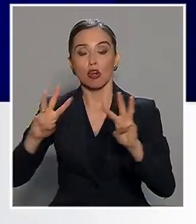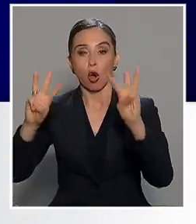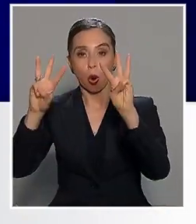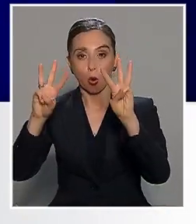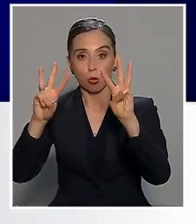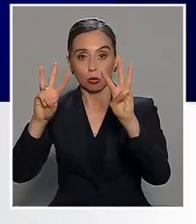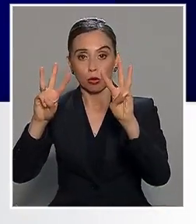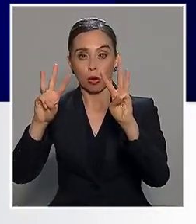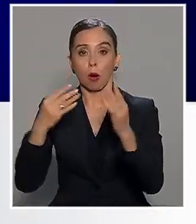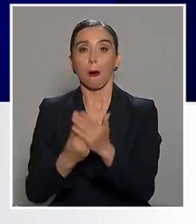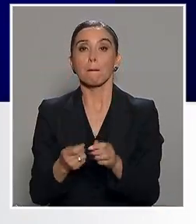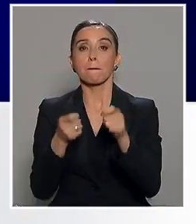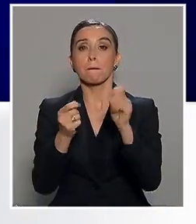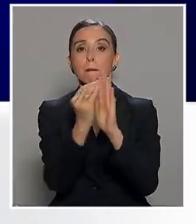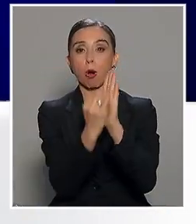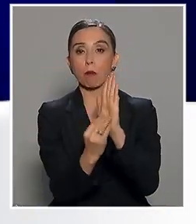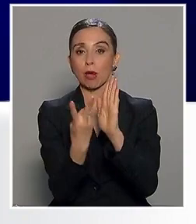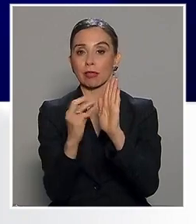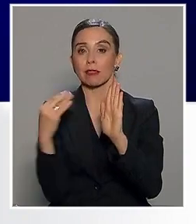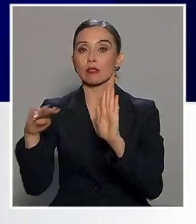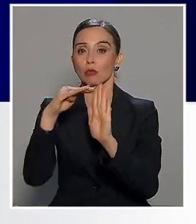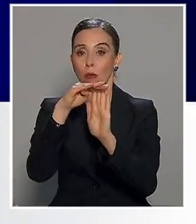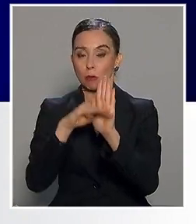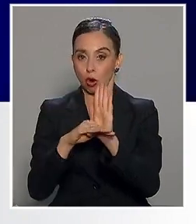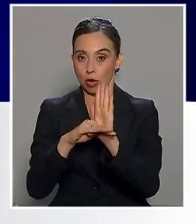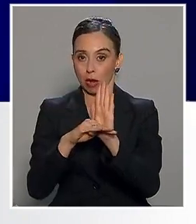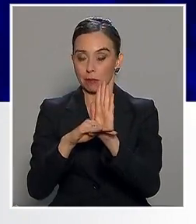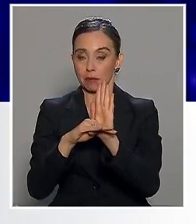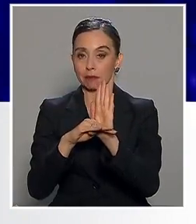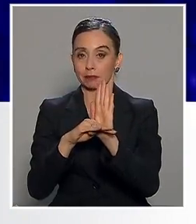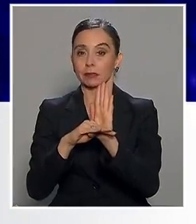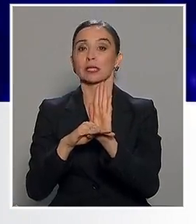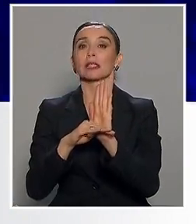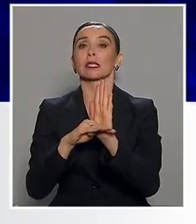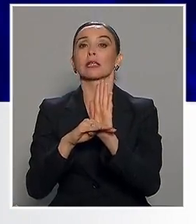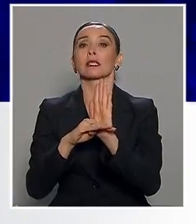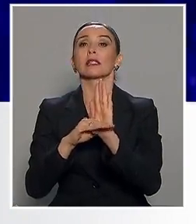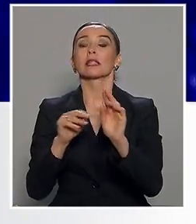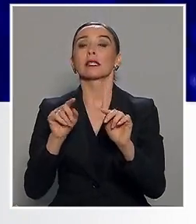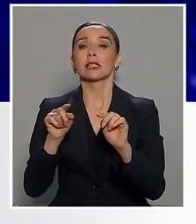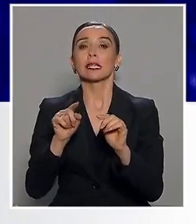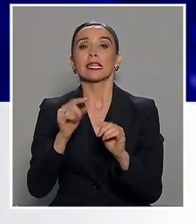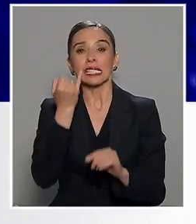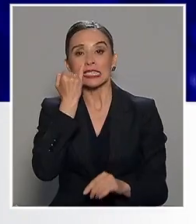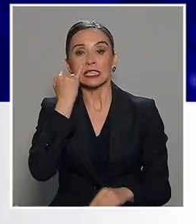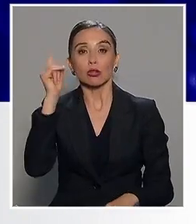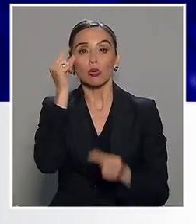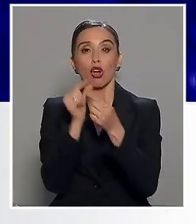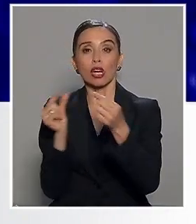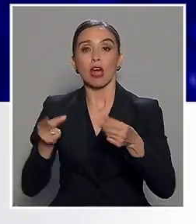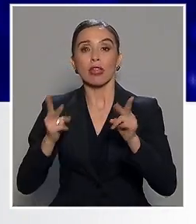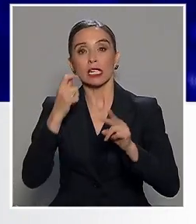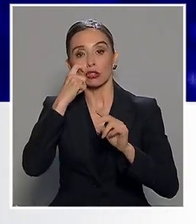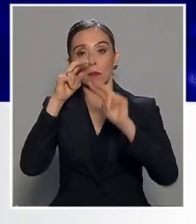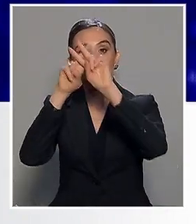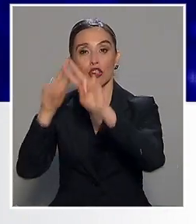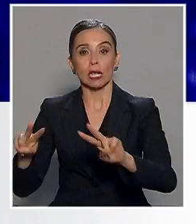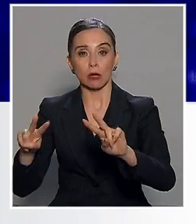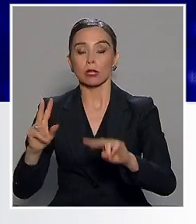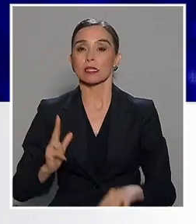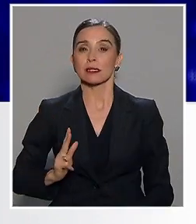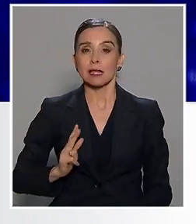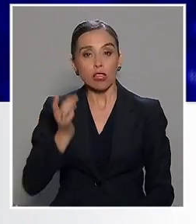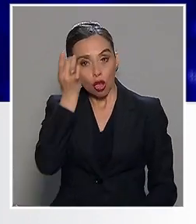propuesta 30 de su programa se hará clausura del actual instituto nacional de derechos humanos señor cast